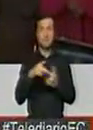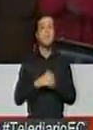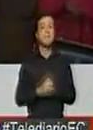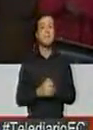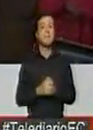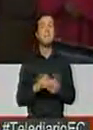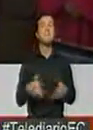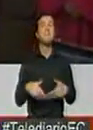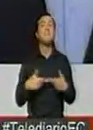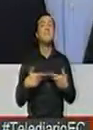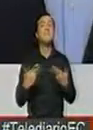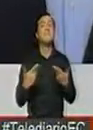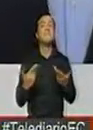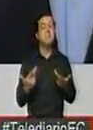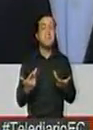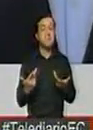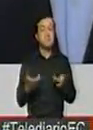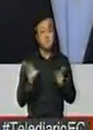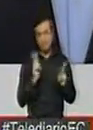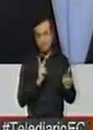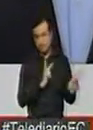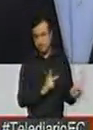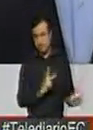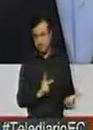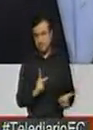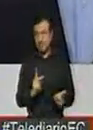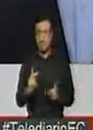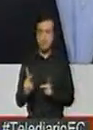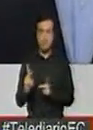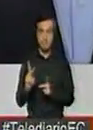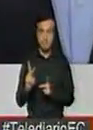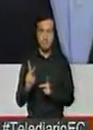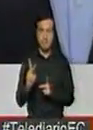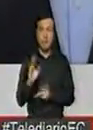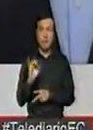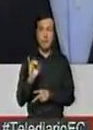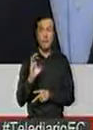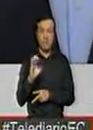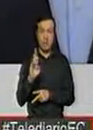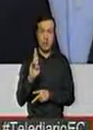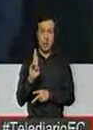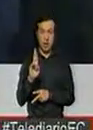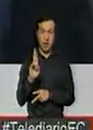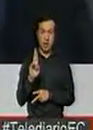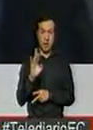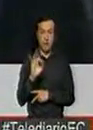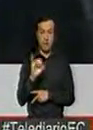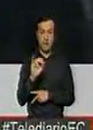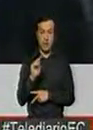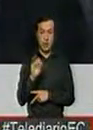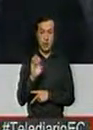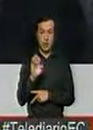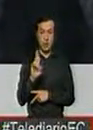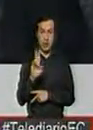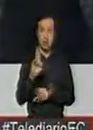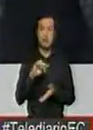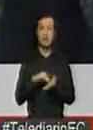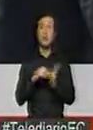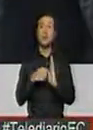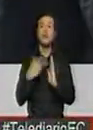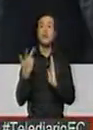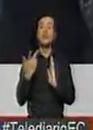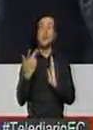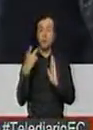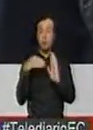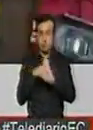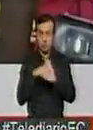mediante un mecanismo planificado mediante el FINCAD, que es una modalidad que funciona mediante el